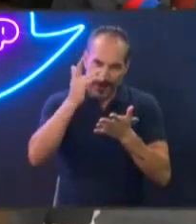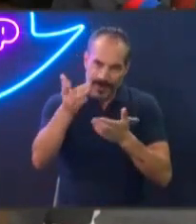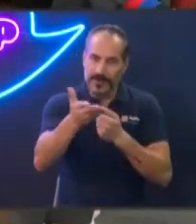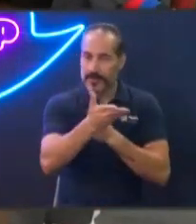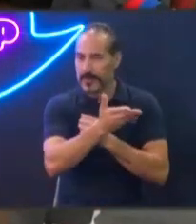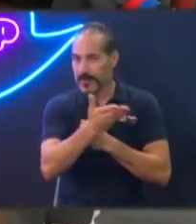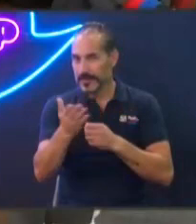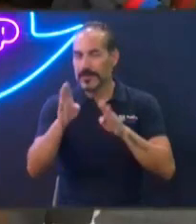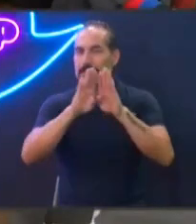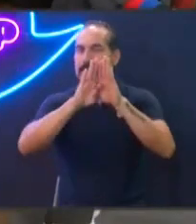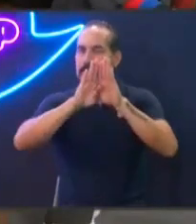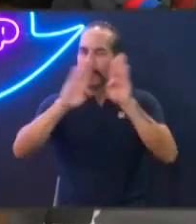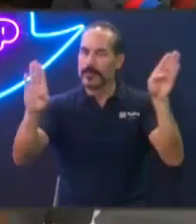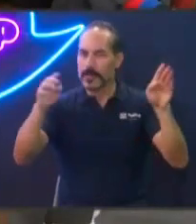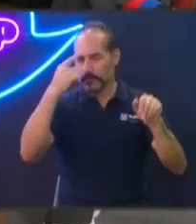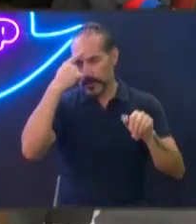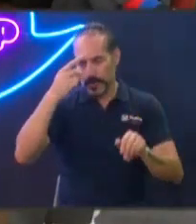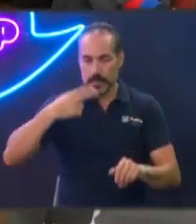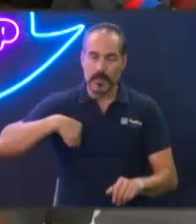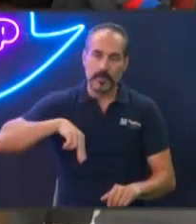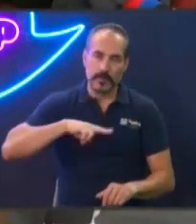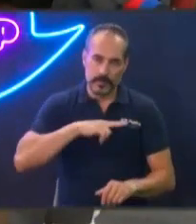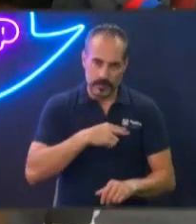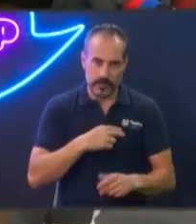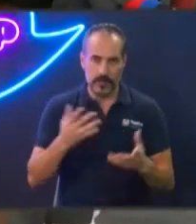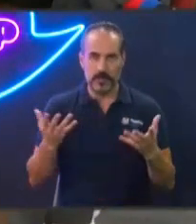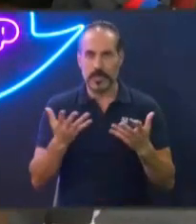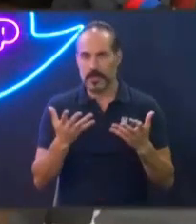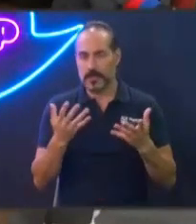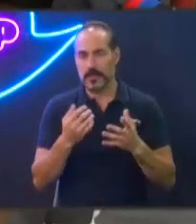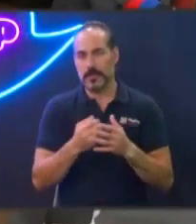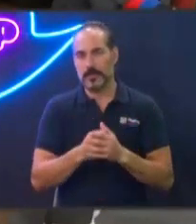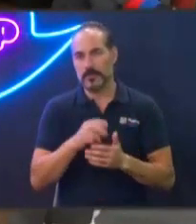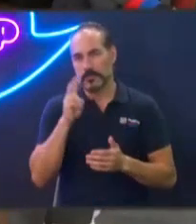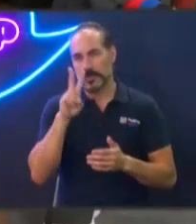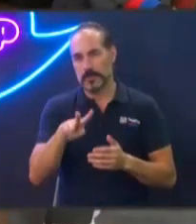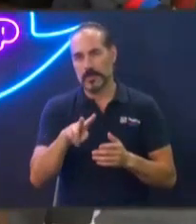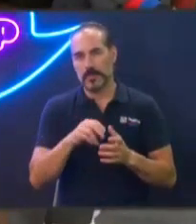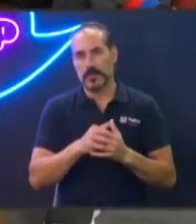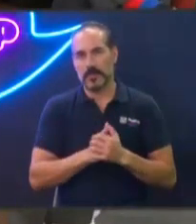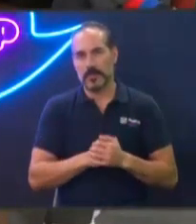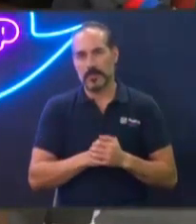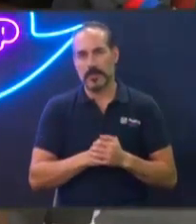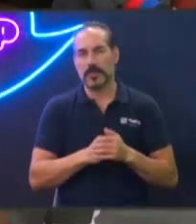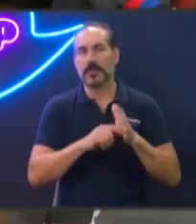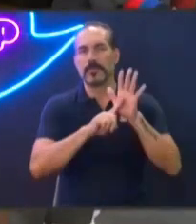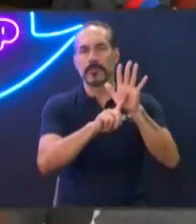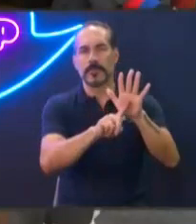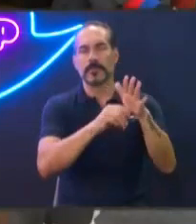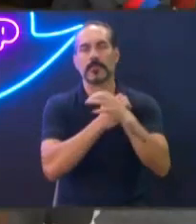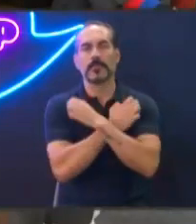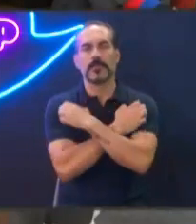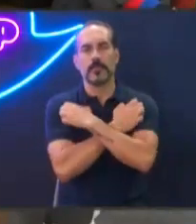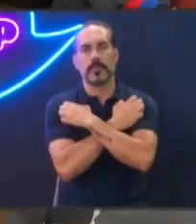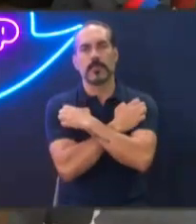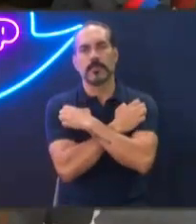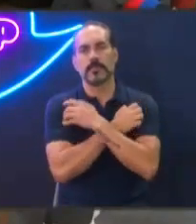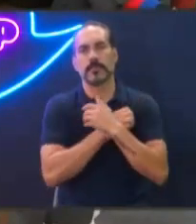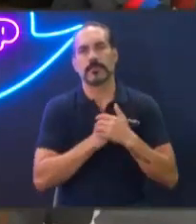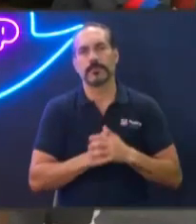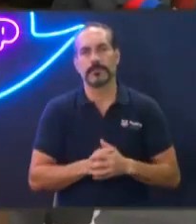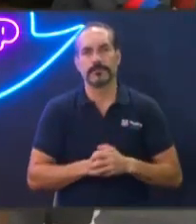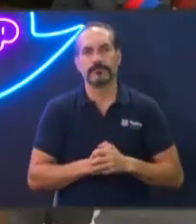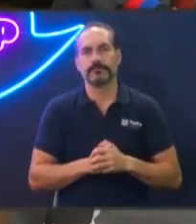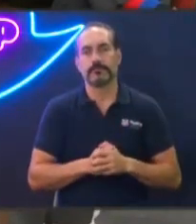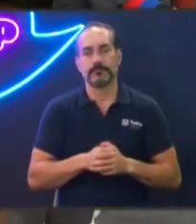apertura que tienes para hacer eh promoción me parece a mí de la educación Esta debe